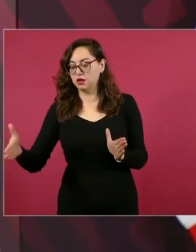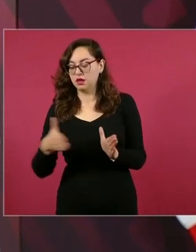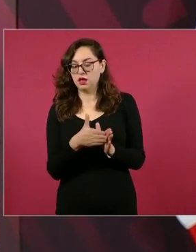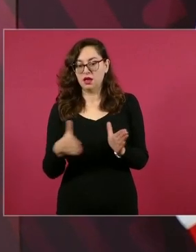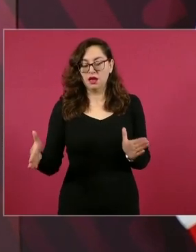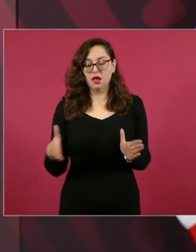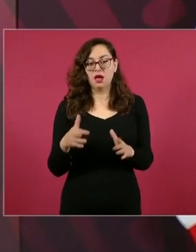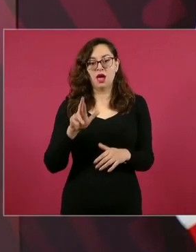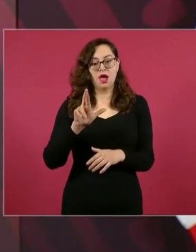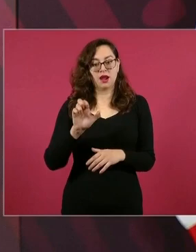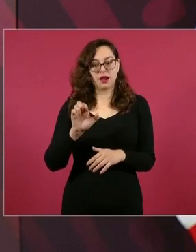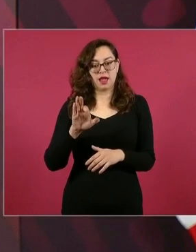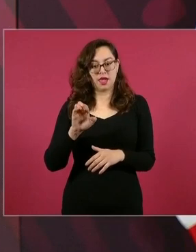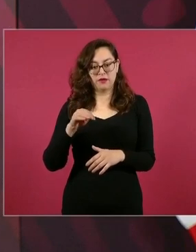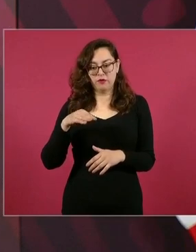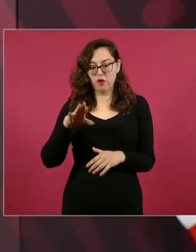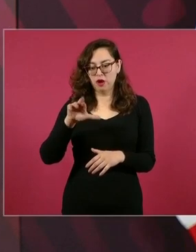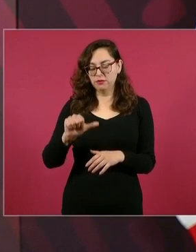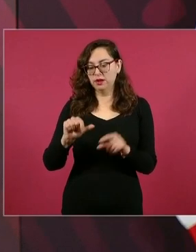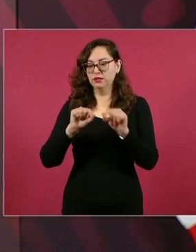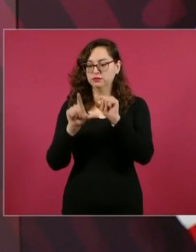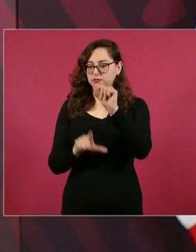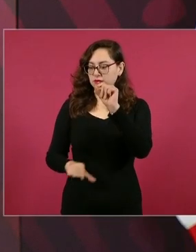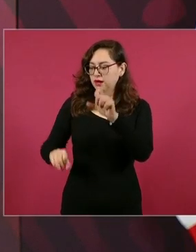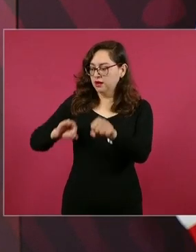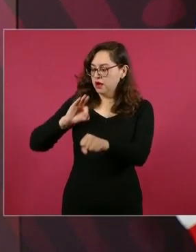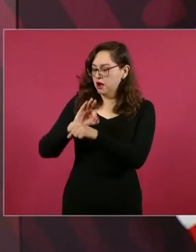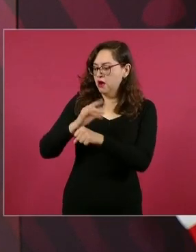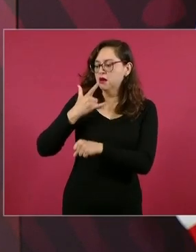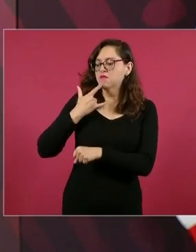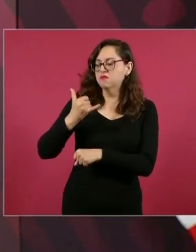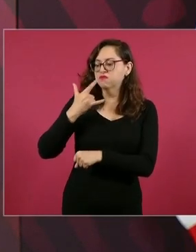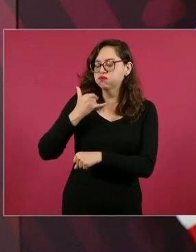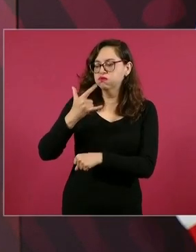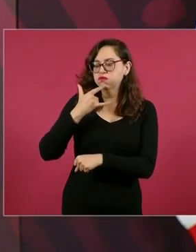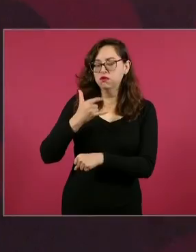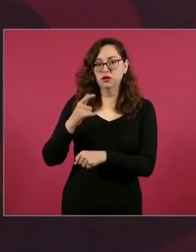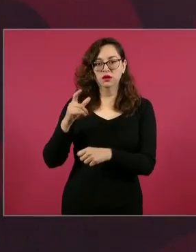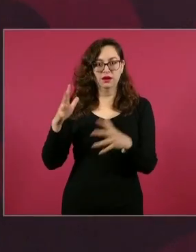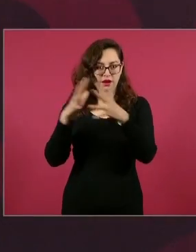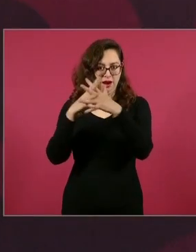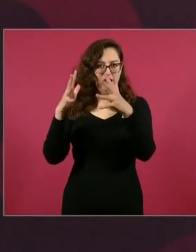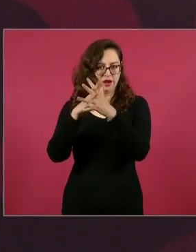que defendieron a la patria durante la intervención